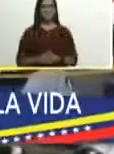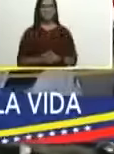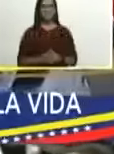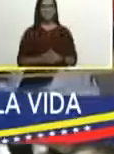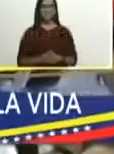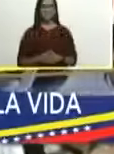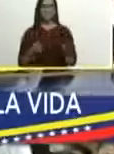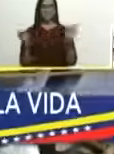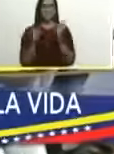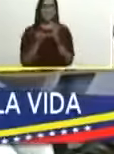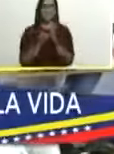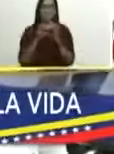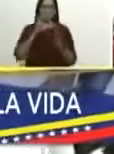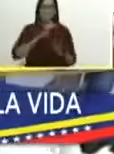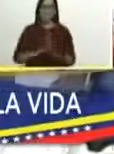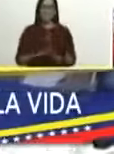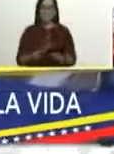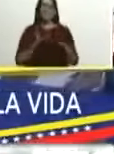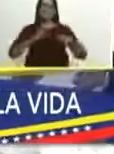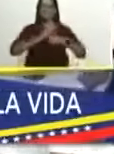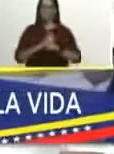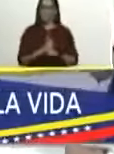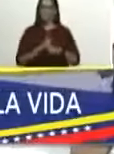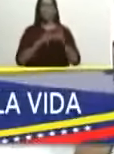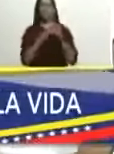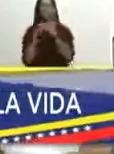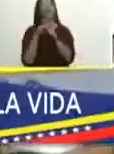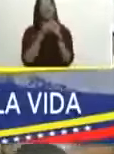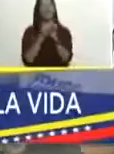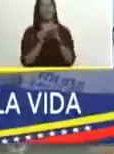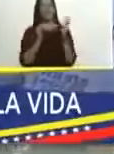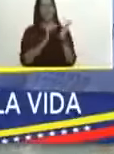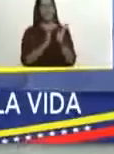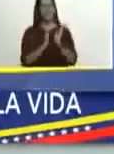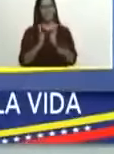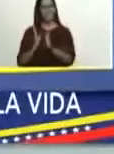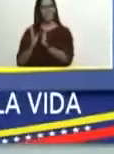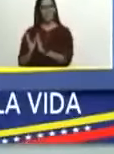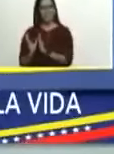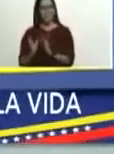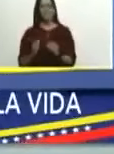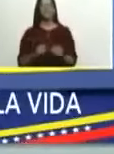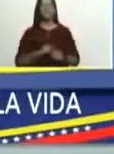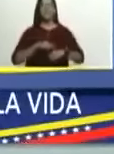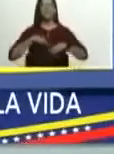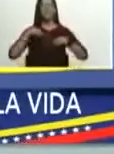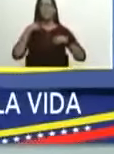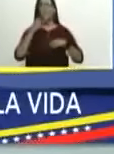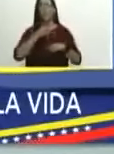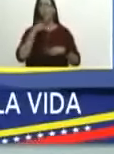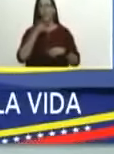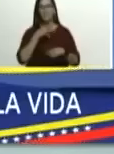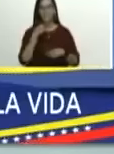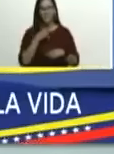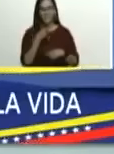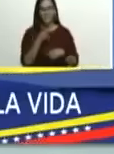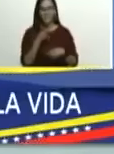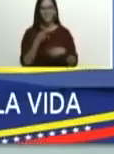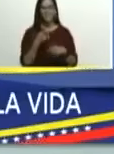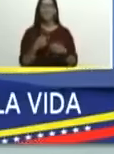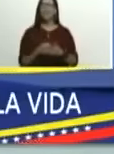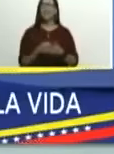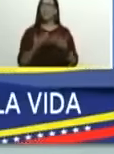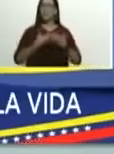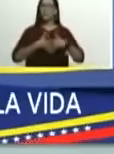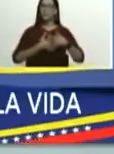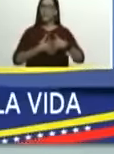Donde estamos convencidos que en la unión, en la organización y en las políticas industriales